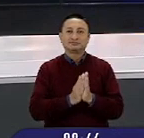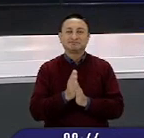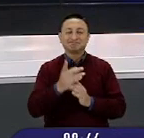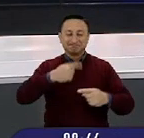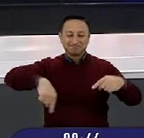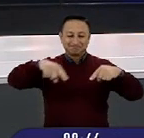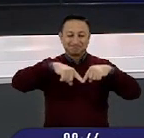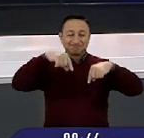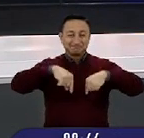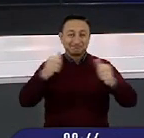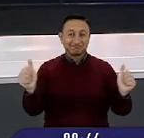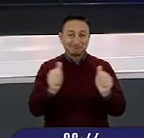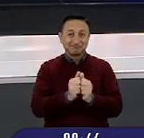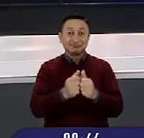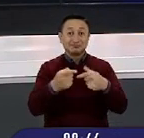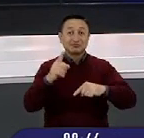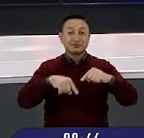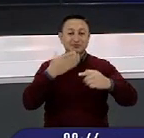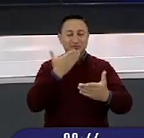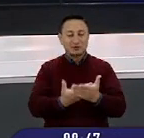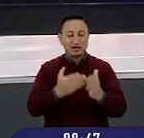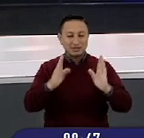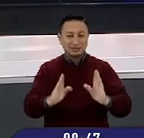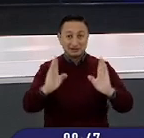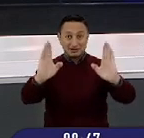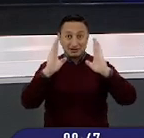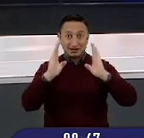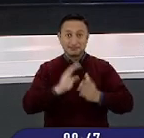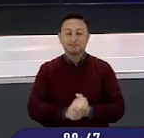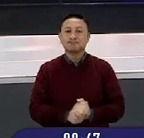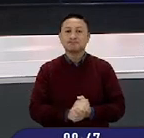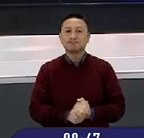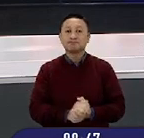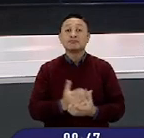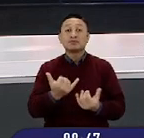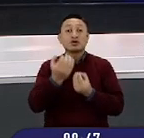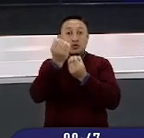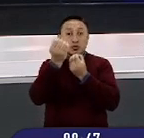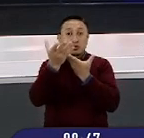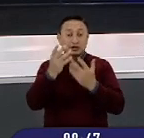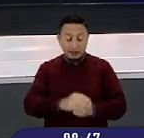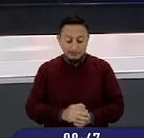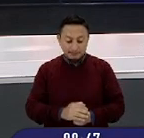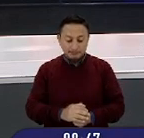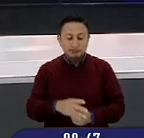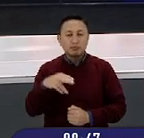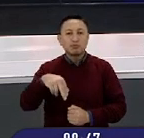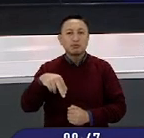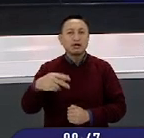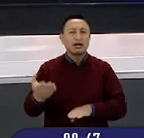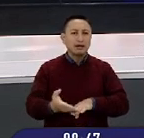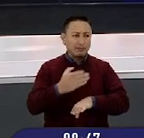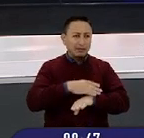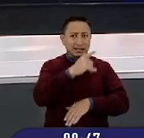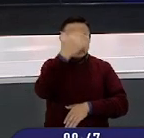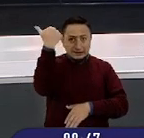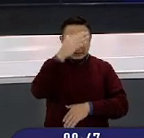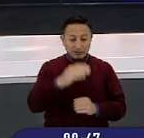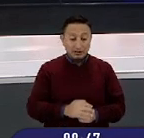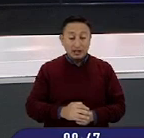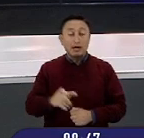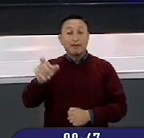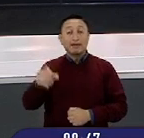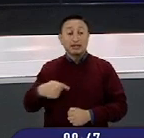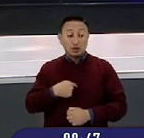Estamos nuevamente junto a ustedes, amigos. Gracias por continuar en nuestra sintonía. Momento de contarles lo que les contábamos de las estafas. Haciéndose pasar